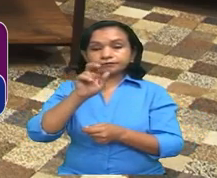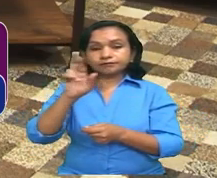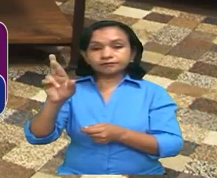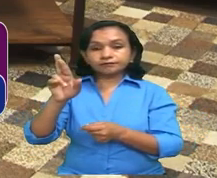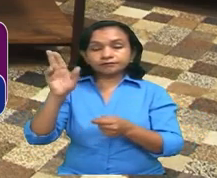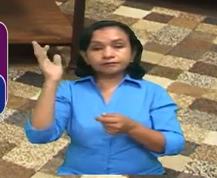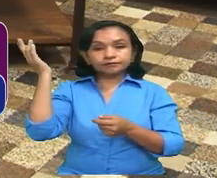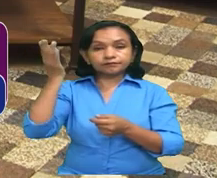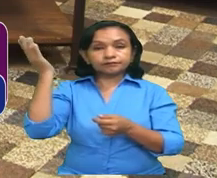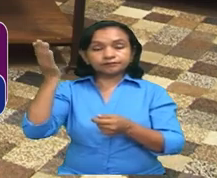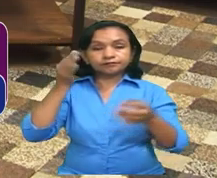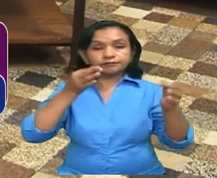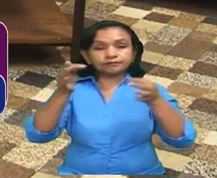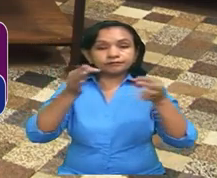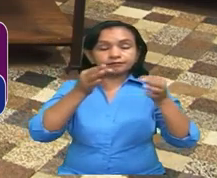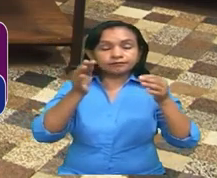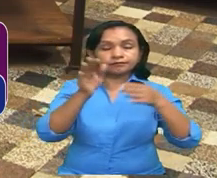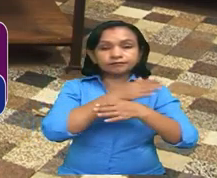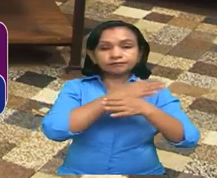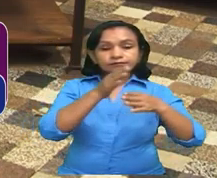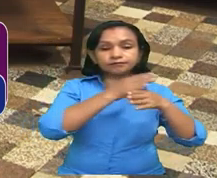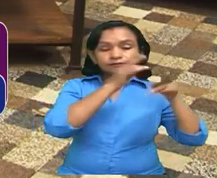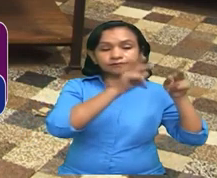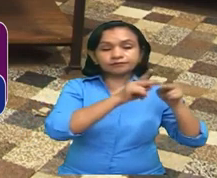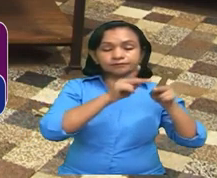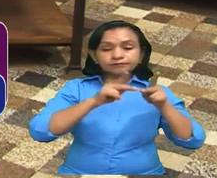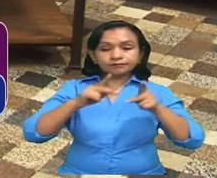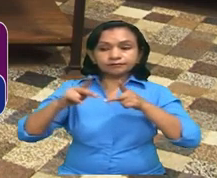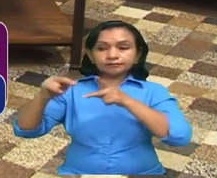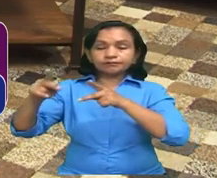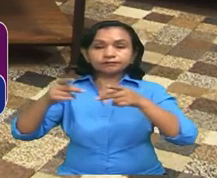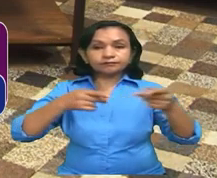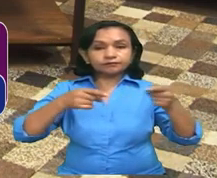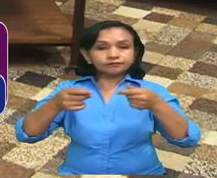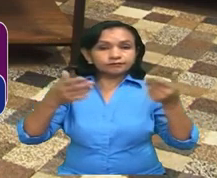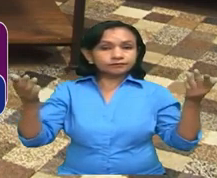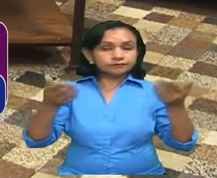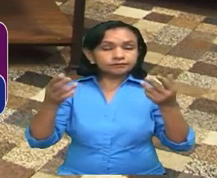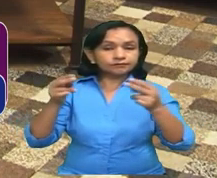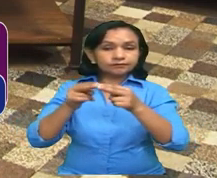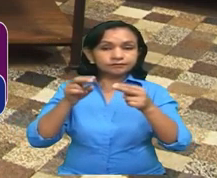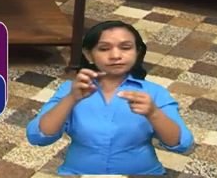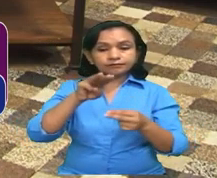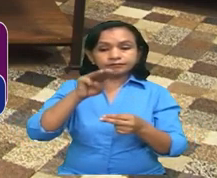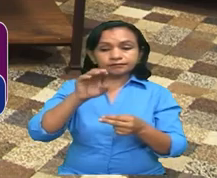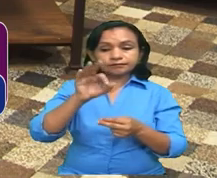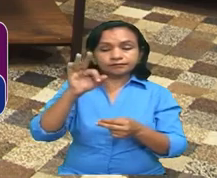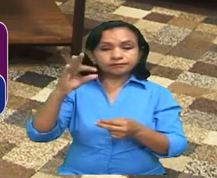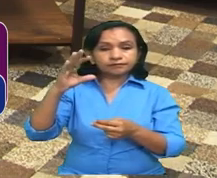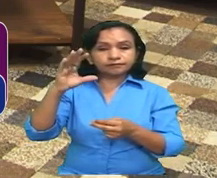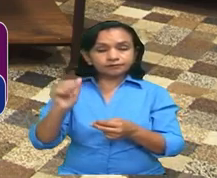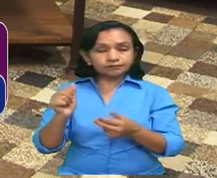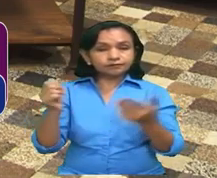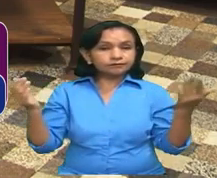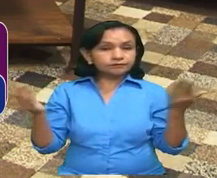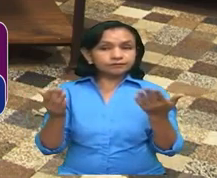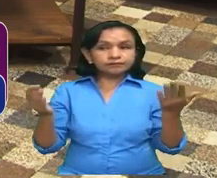caso en el departamento de Masaya se está trabajando. Sí, y en cuanto a este aspecto de las